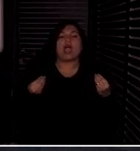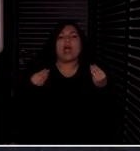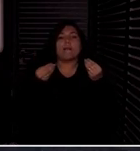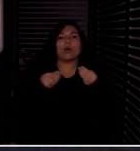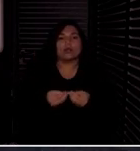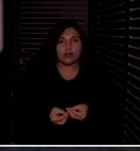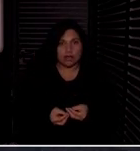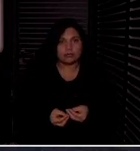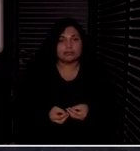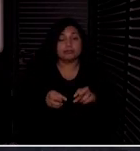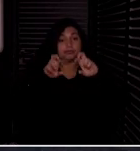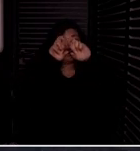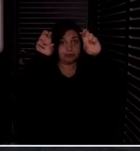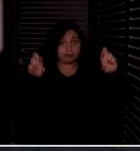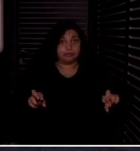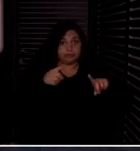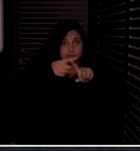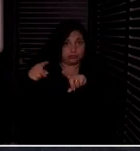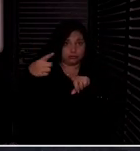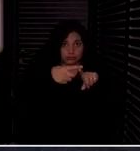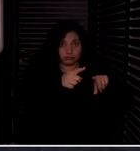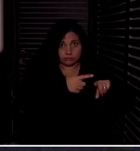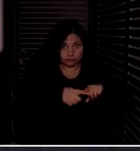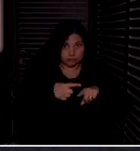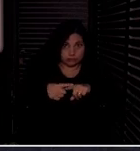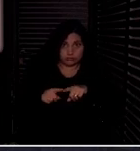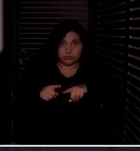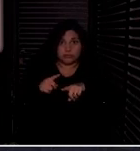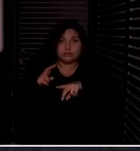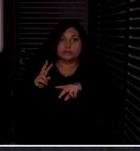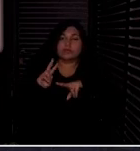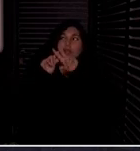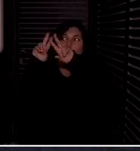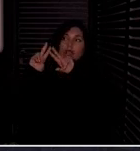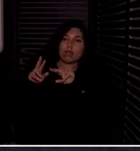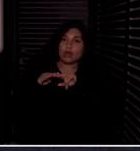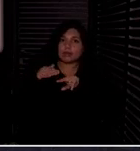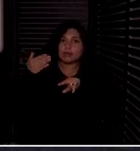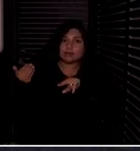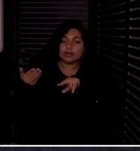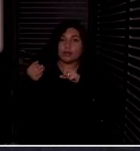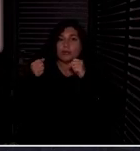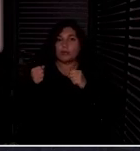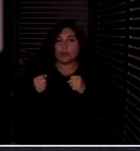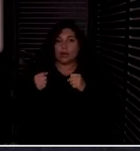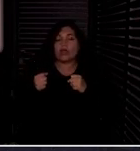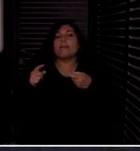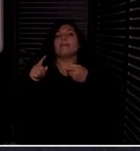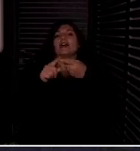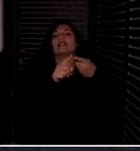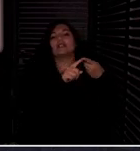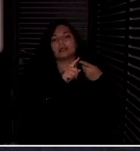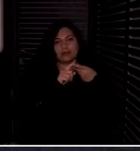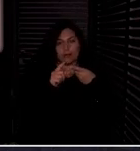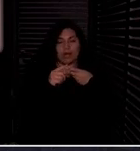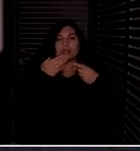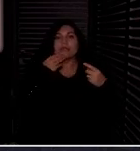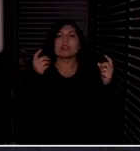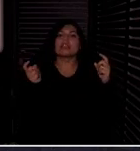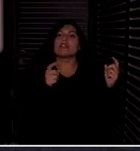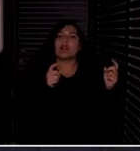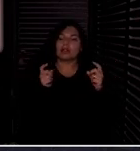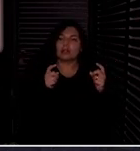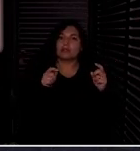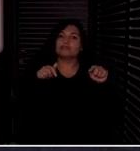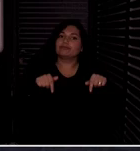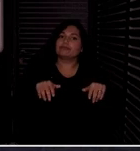de multiplataforma colonizado y dominado por operadores externos en un espacio de dominio público con participación y debate. Bienvenido a este seminario